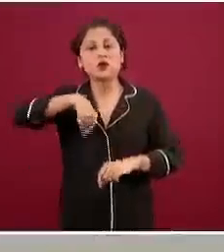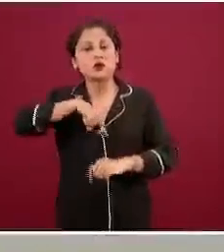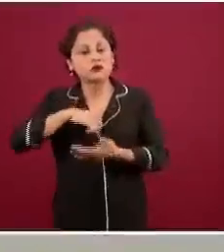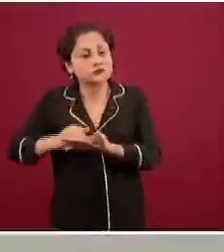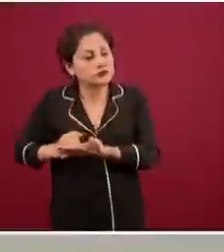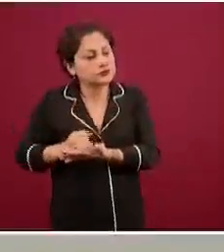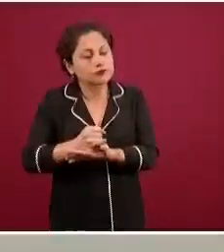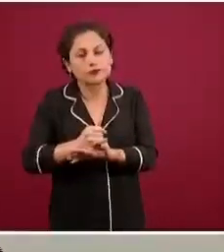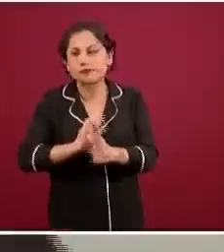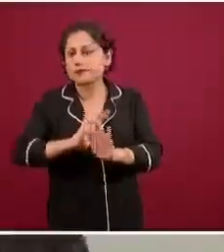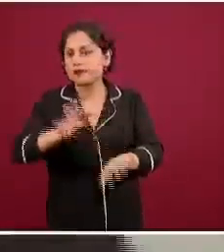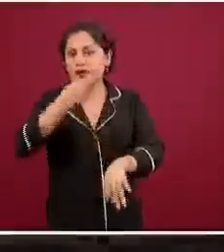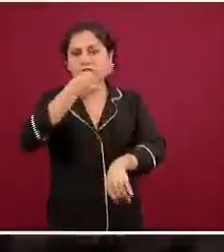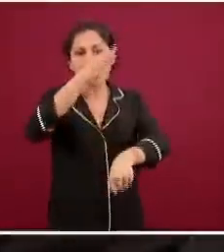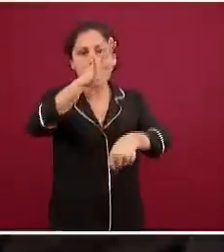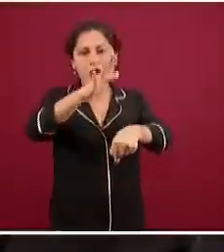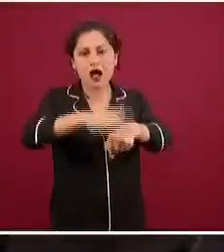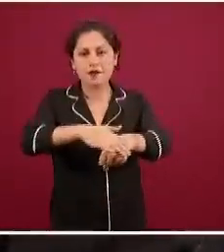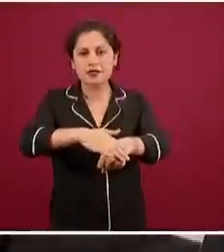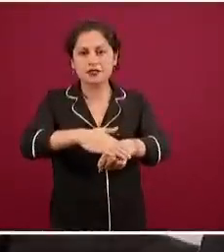dice, quédate en casa,